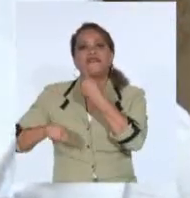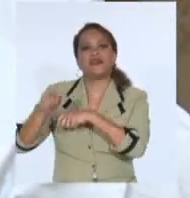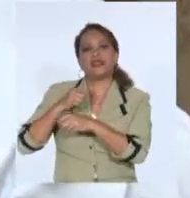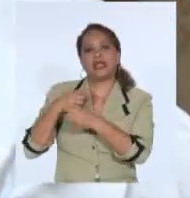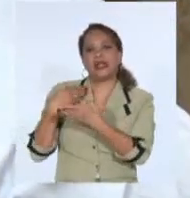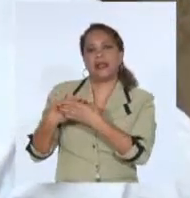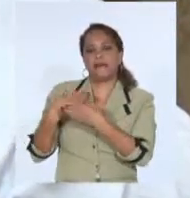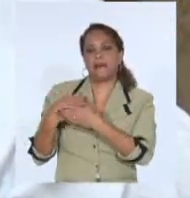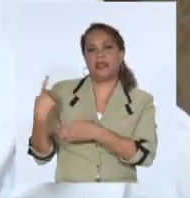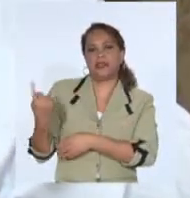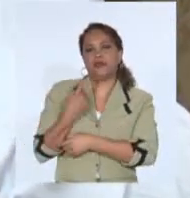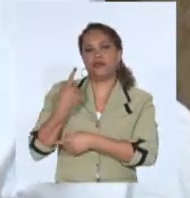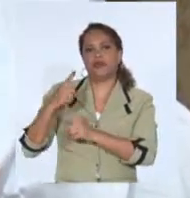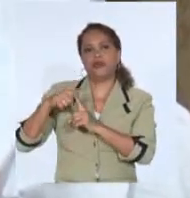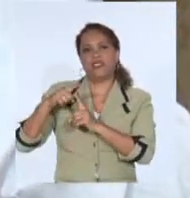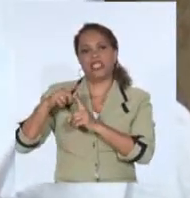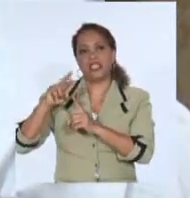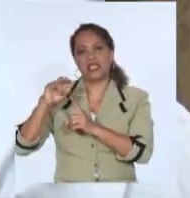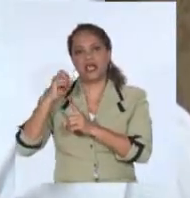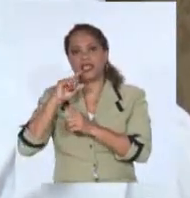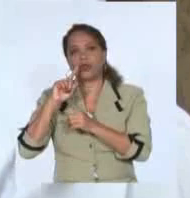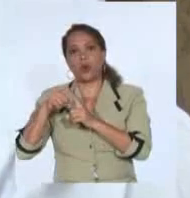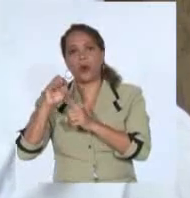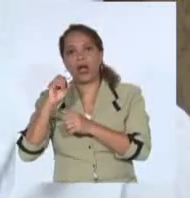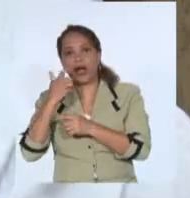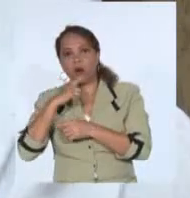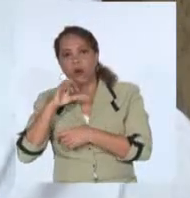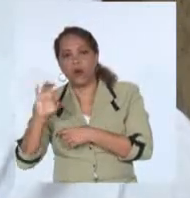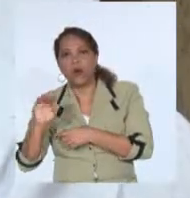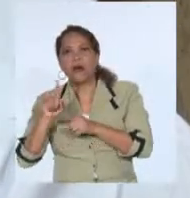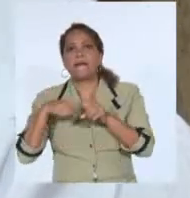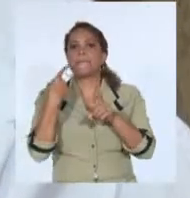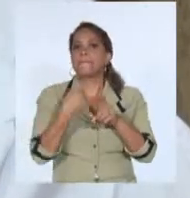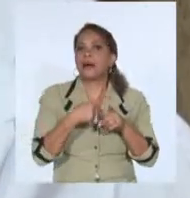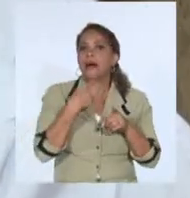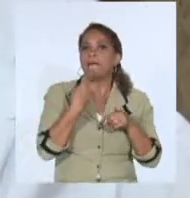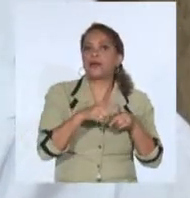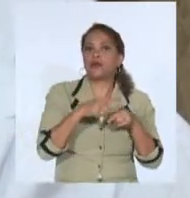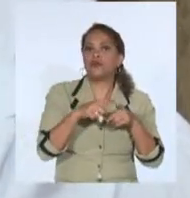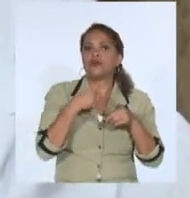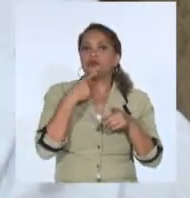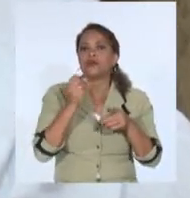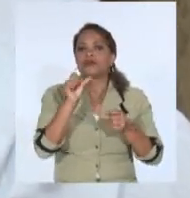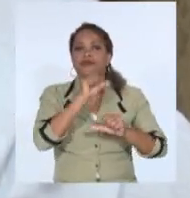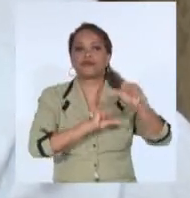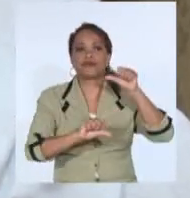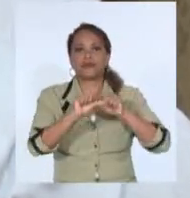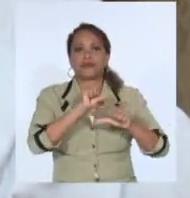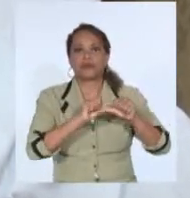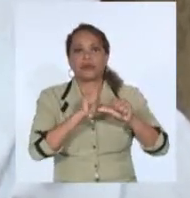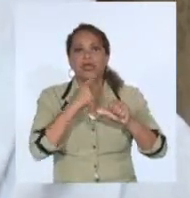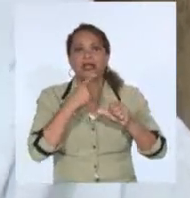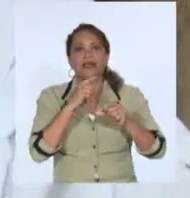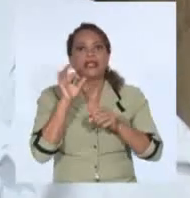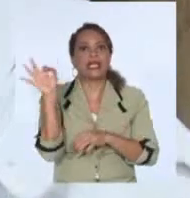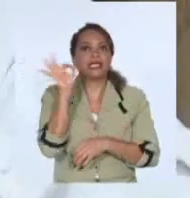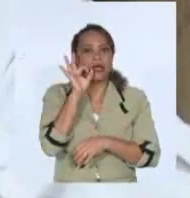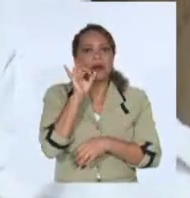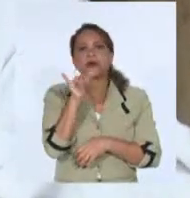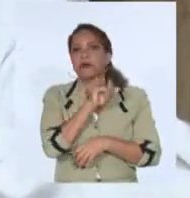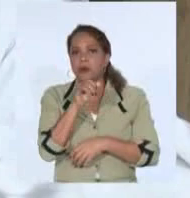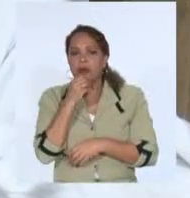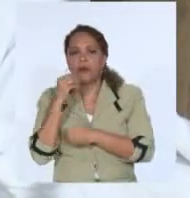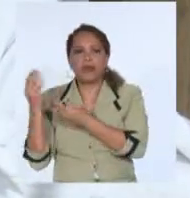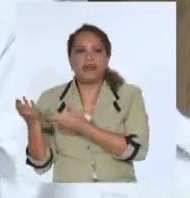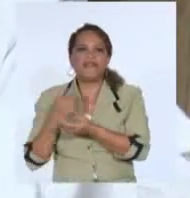manufacturero en Trinidad y Tobago, y productos elaborados de Trinidad y Tobago que puede ser exportado a